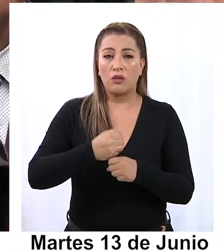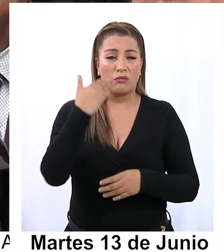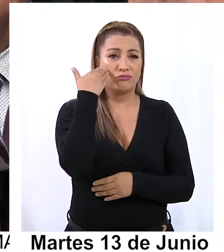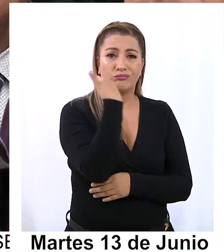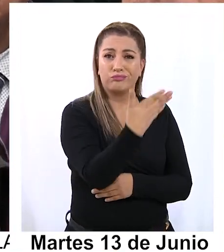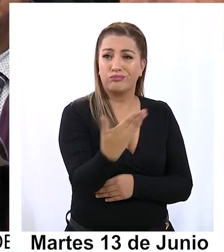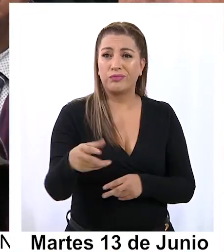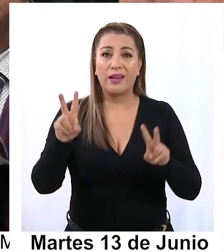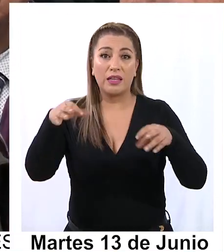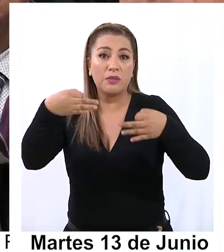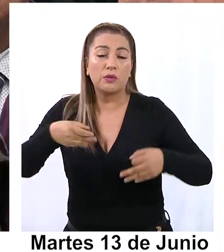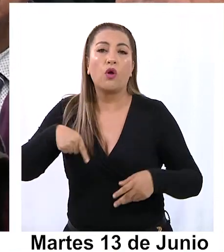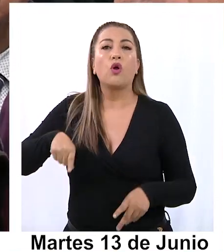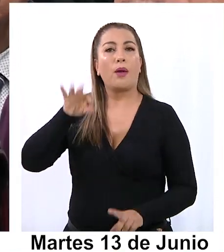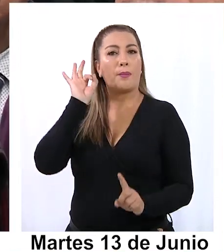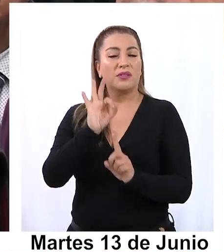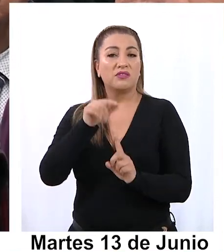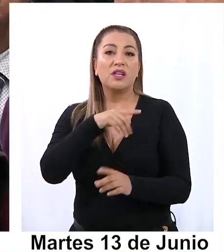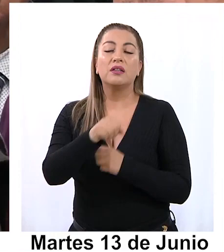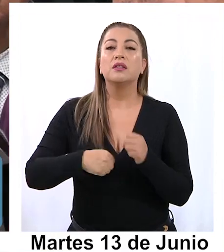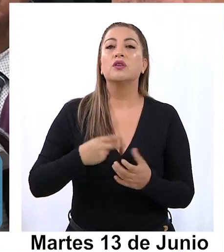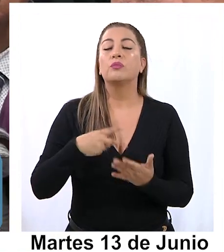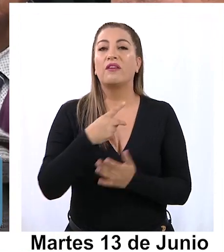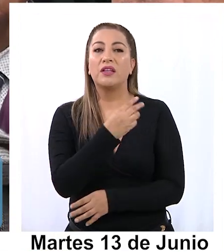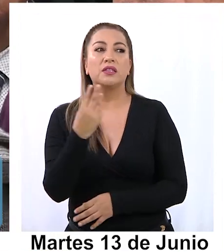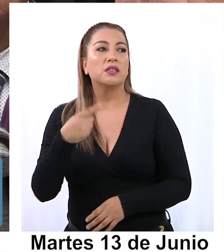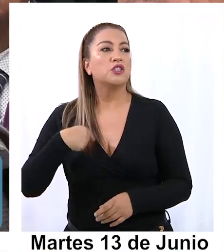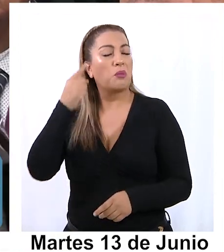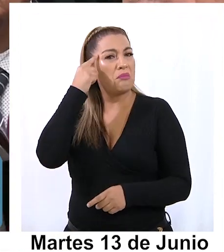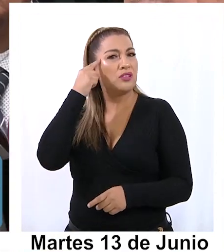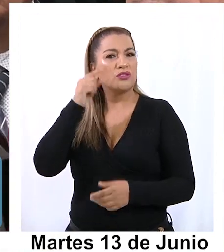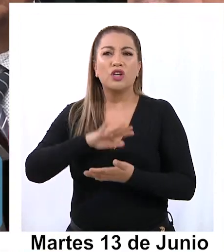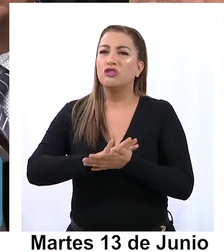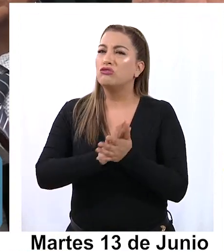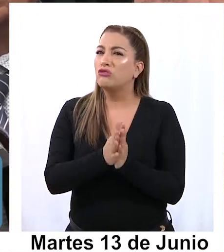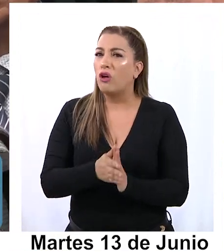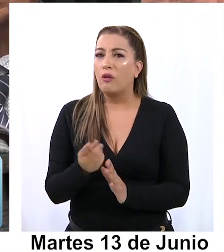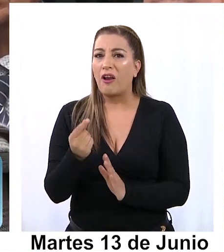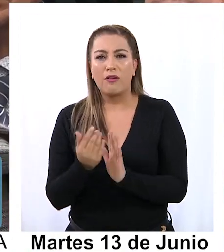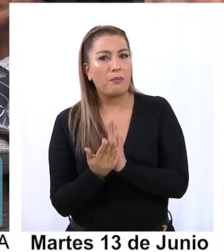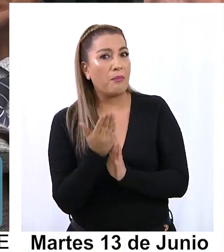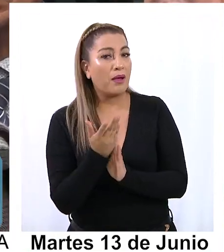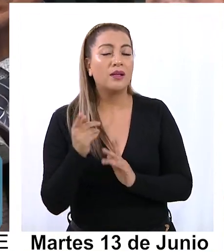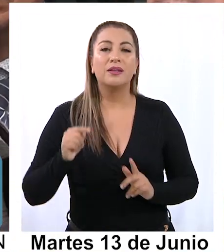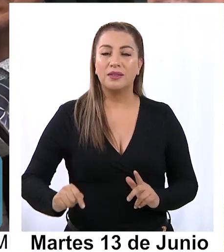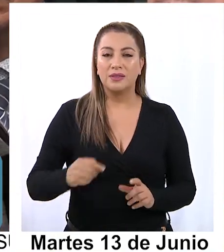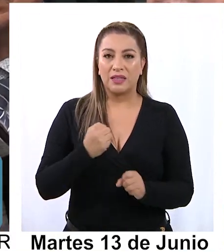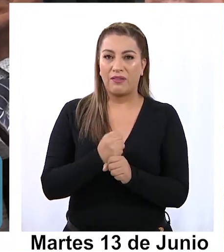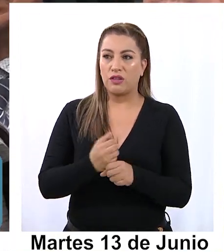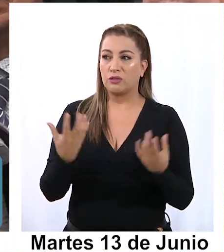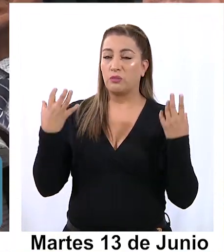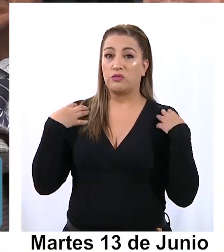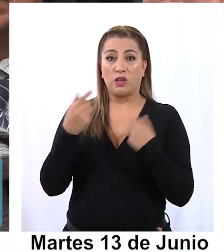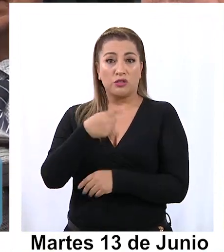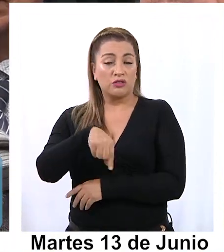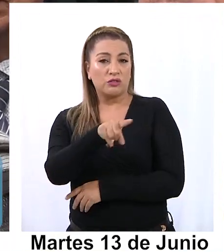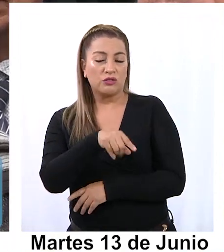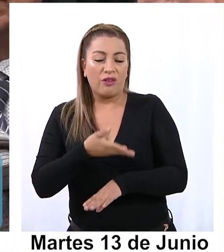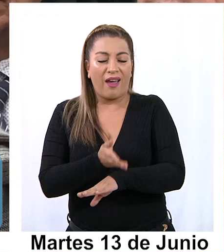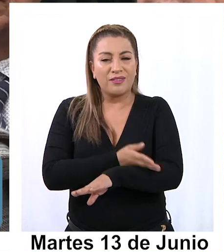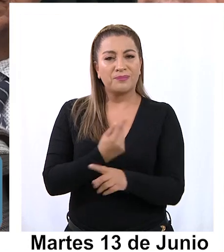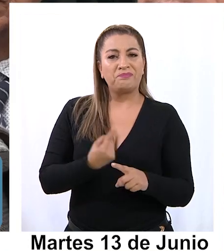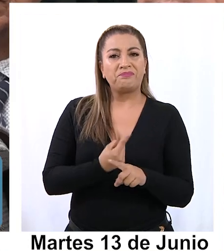entregando en materia de seguridad y hoy día, particularmente este año, 2023, creo que vamos a romper todas las cifras. Por lo tanto, la tarea que a nosotros nos corresponde, lo